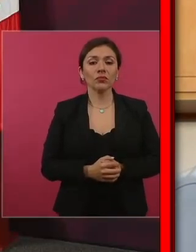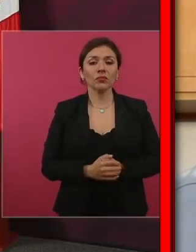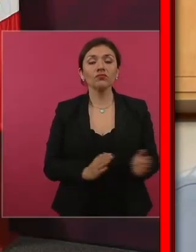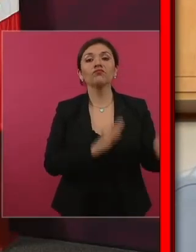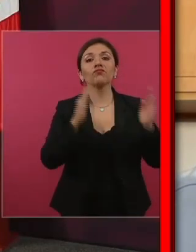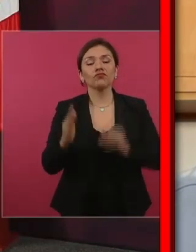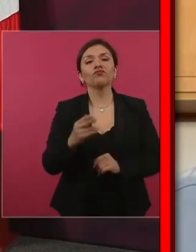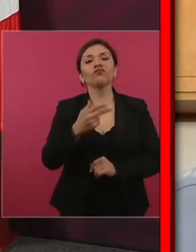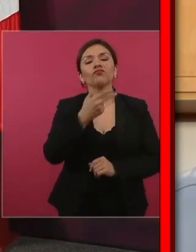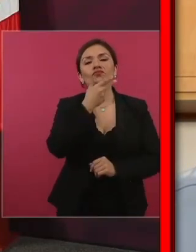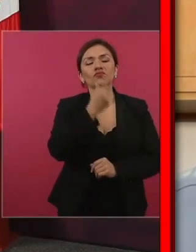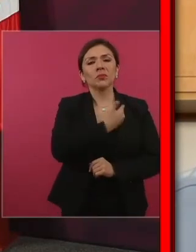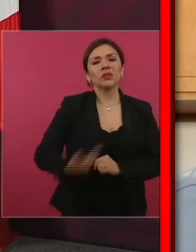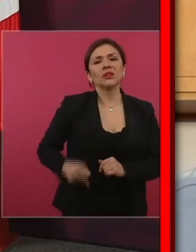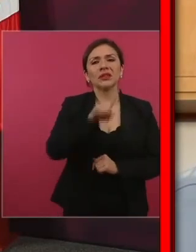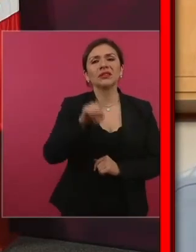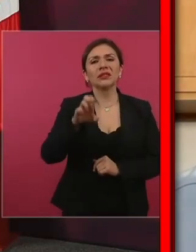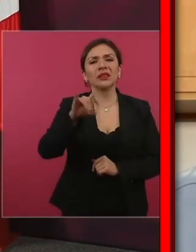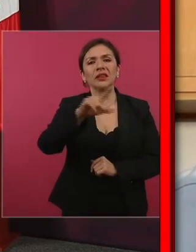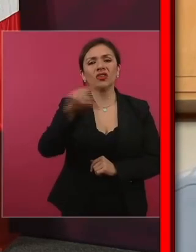con Ernesto Zedillo 173%